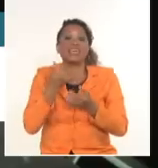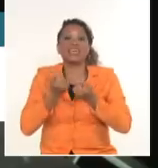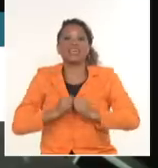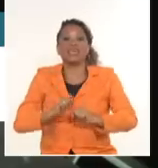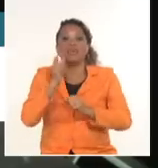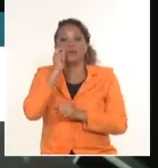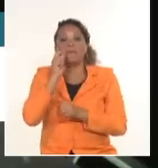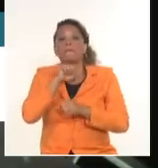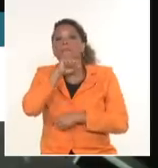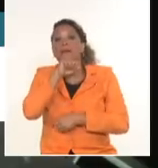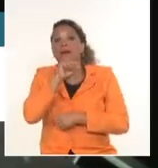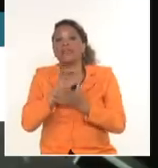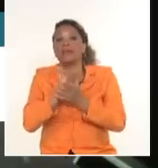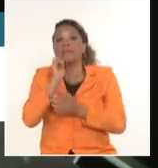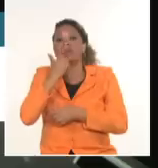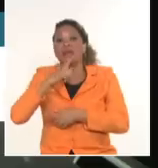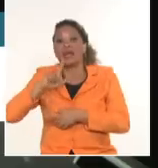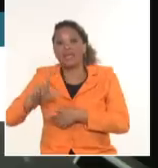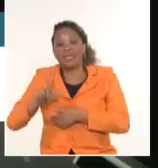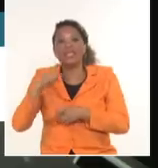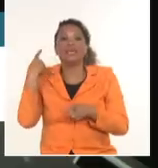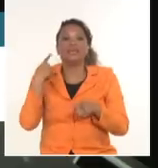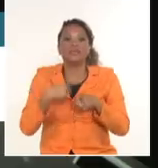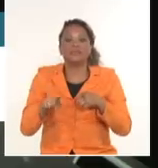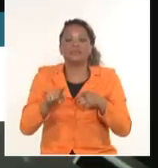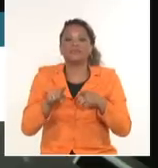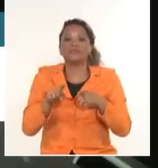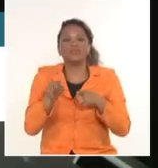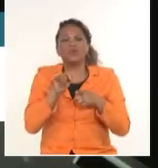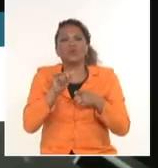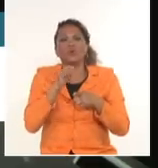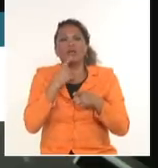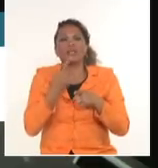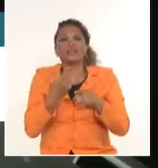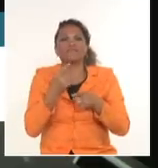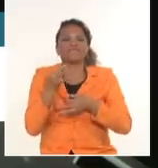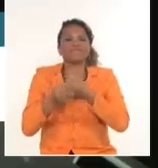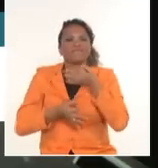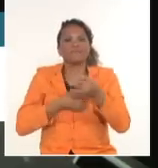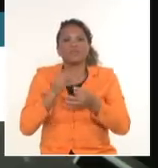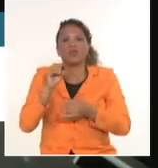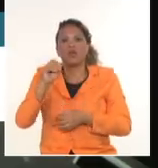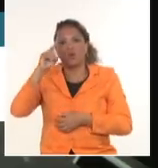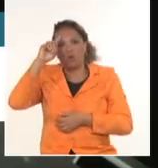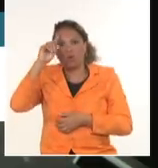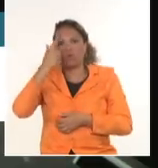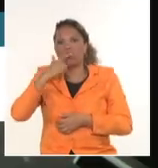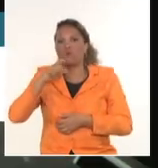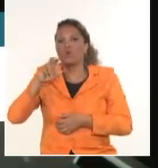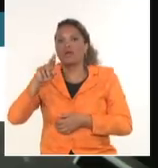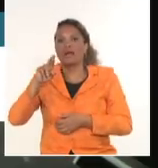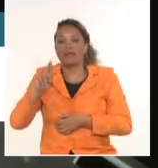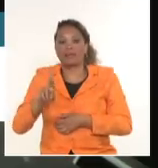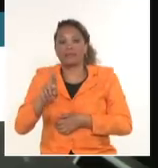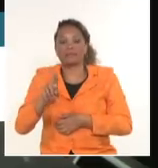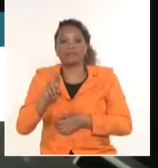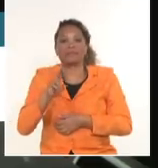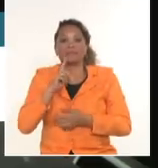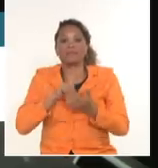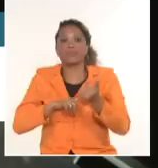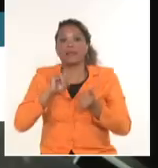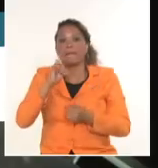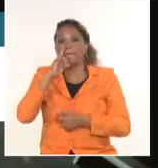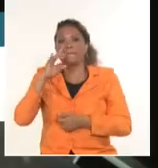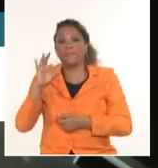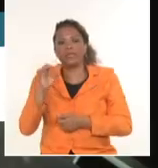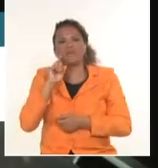López, y también está presente, y creo que hay que dedicarle también unas líneas a Oscar Pino. Veíamos la entrevista que le hacía Alejandro,